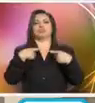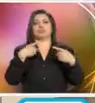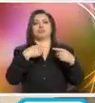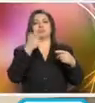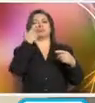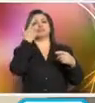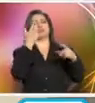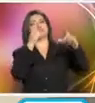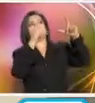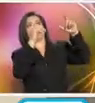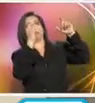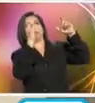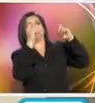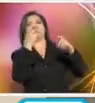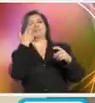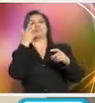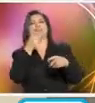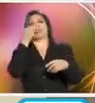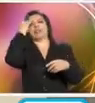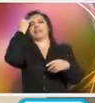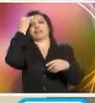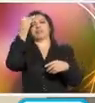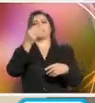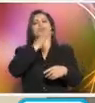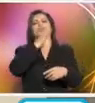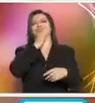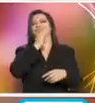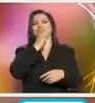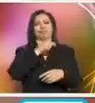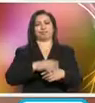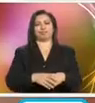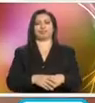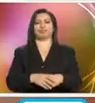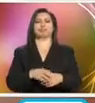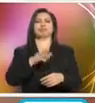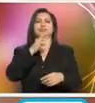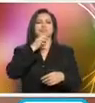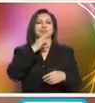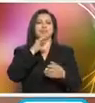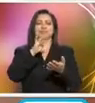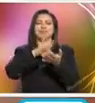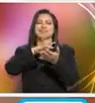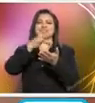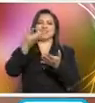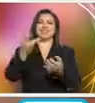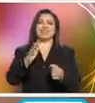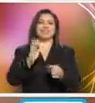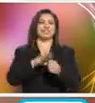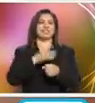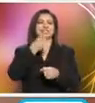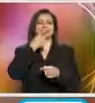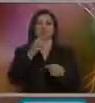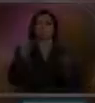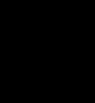este tipo de lugares. Que tengan muy bonito fin de semana. Extraordinarias recomendaciones. Muchas gracias. Gracias, Piso. Nos vemos a la próxima.